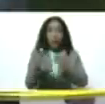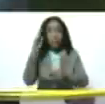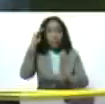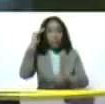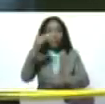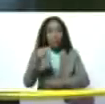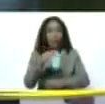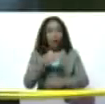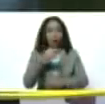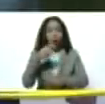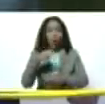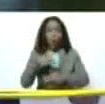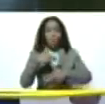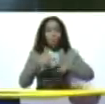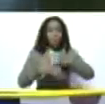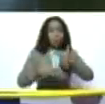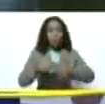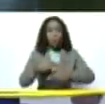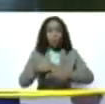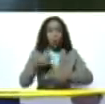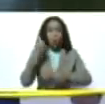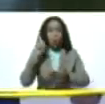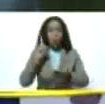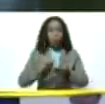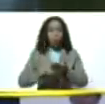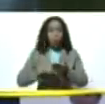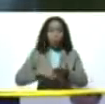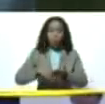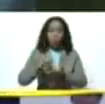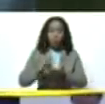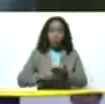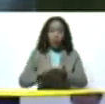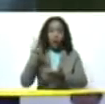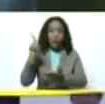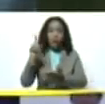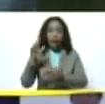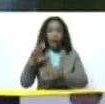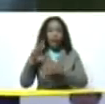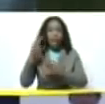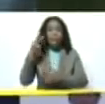mercenarios contratados en la Florida y en Colombia,